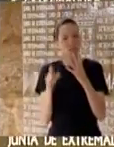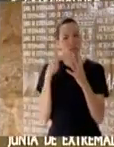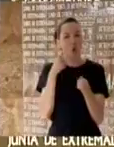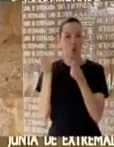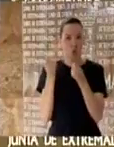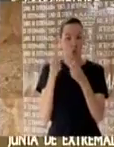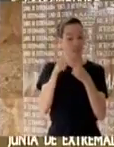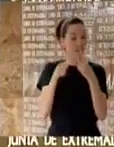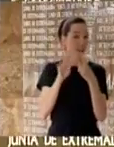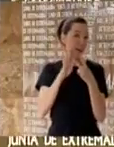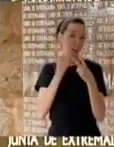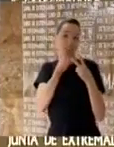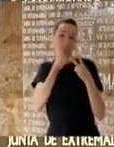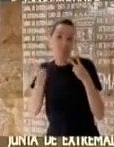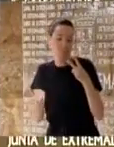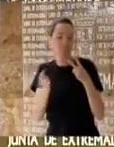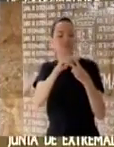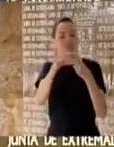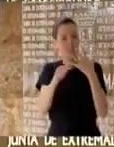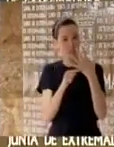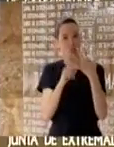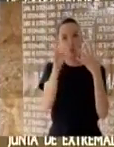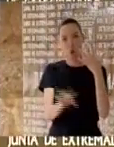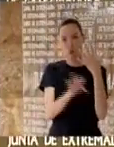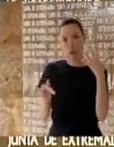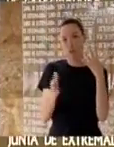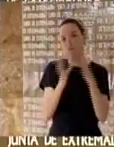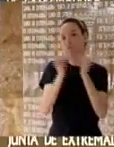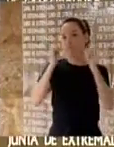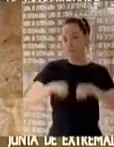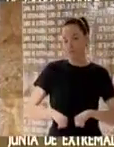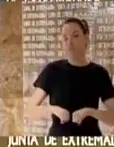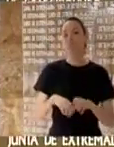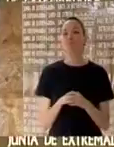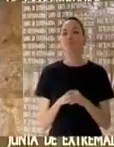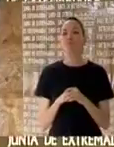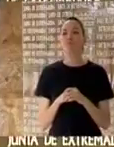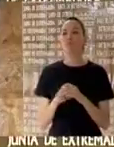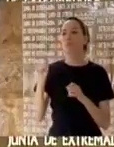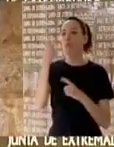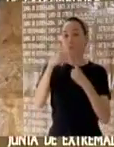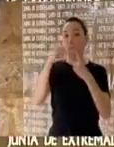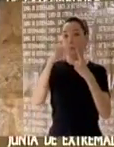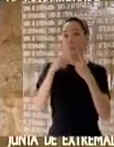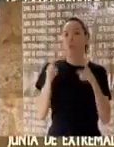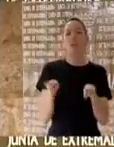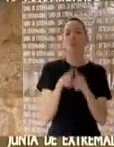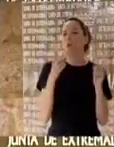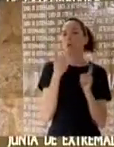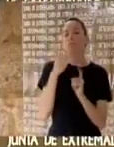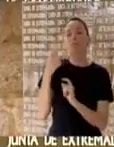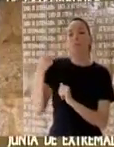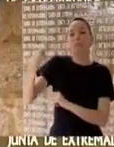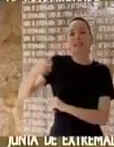El primero es que, con independencia de lo que vaya a hacer o no hacer el nuevo presidente de